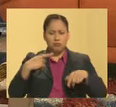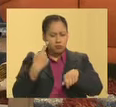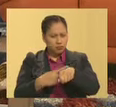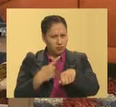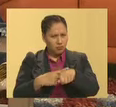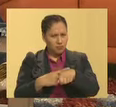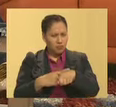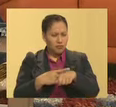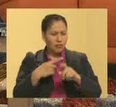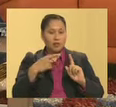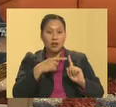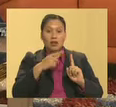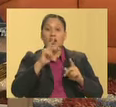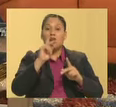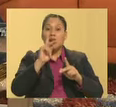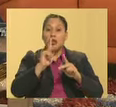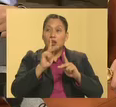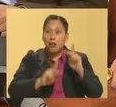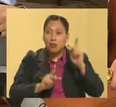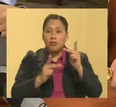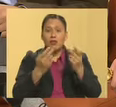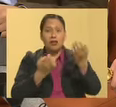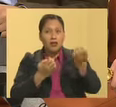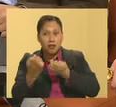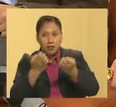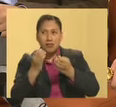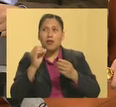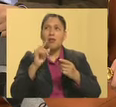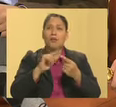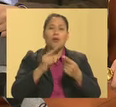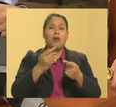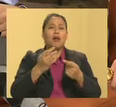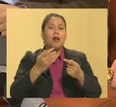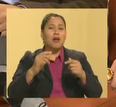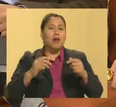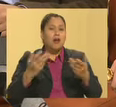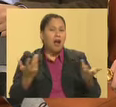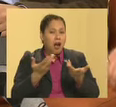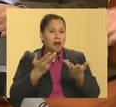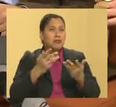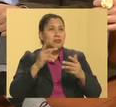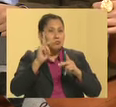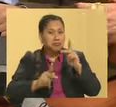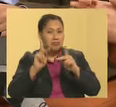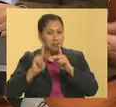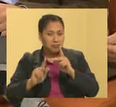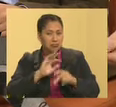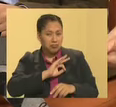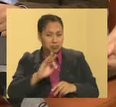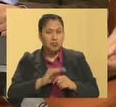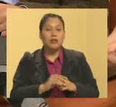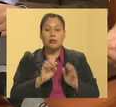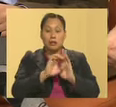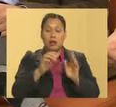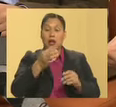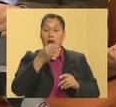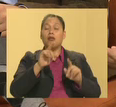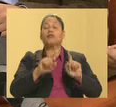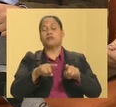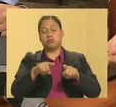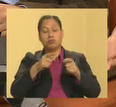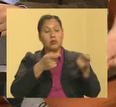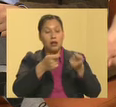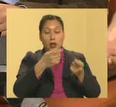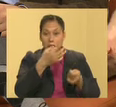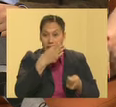¿tiene que suspender ciertas actividades en su vida cotidiana? Uh-huh. Si la epilepsia no está controlada